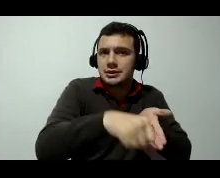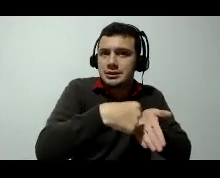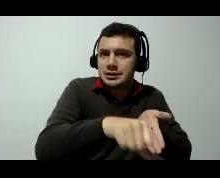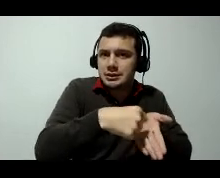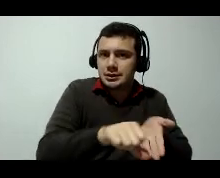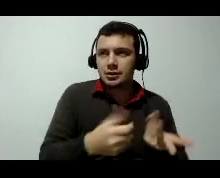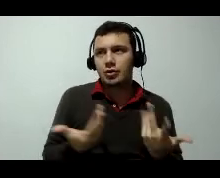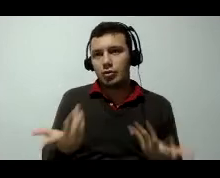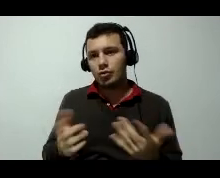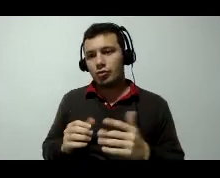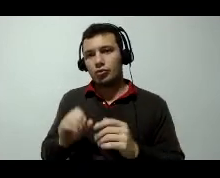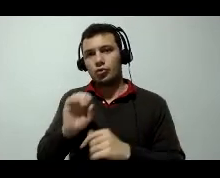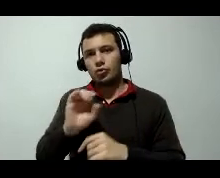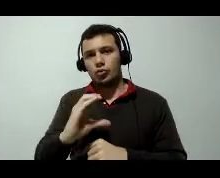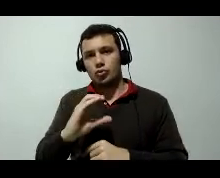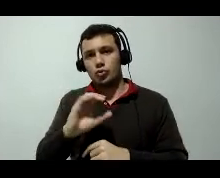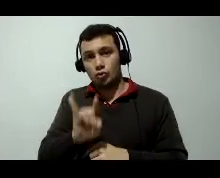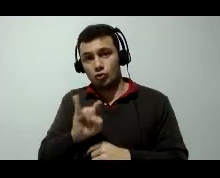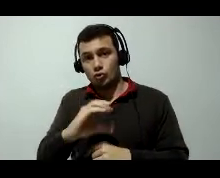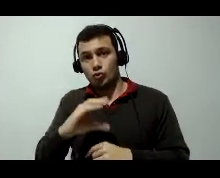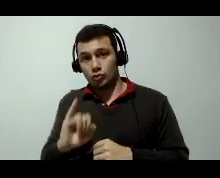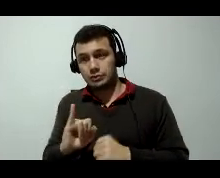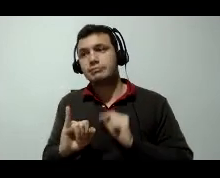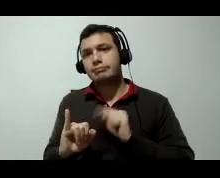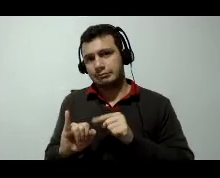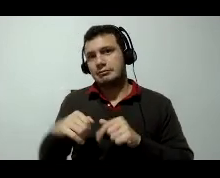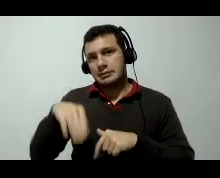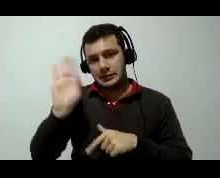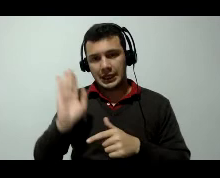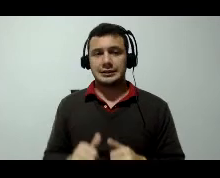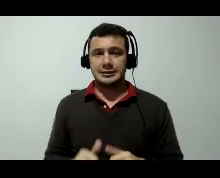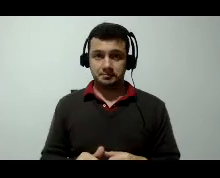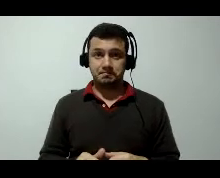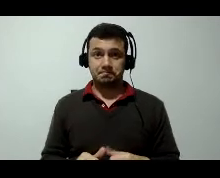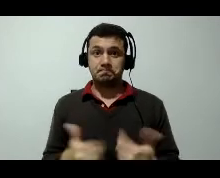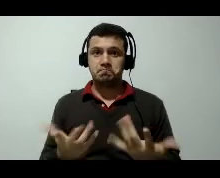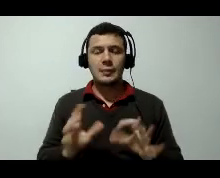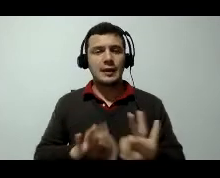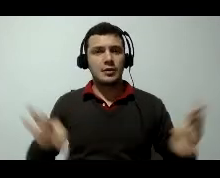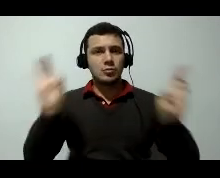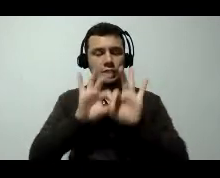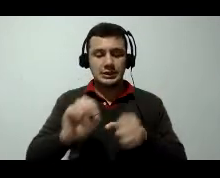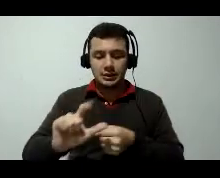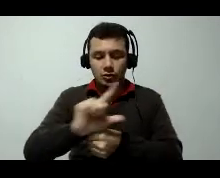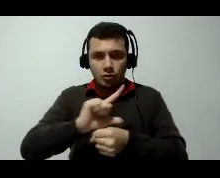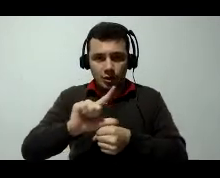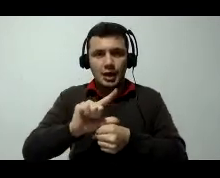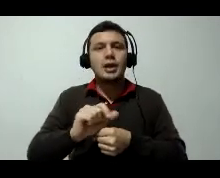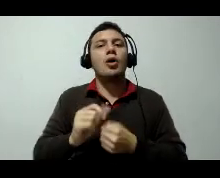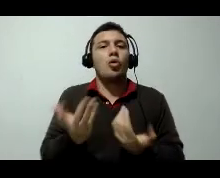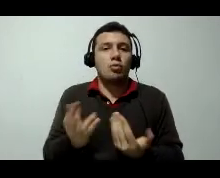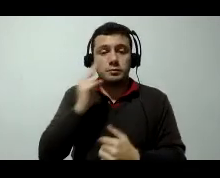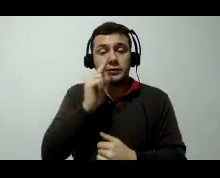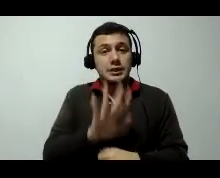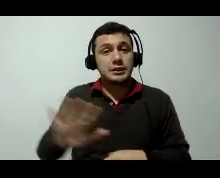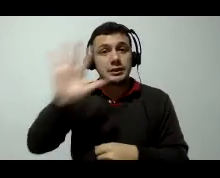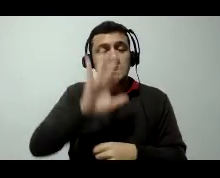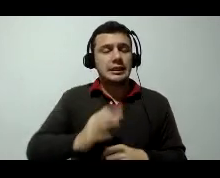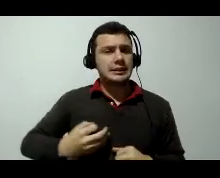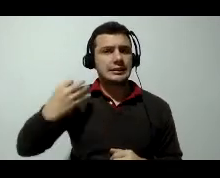salud públicas nacionales y locales. Sabemos que está saliendo mucha normatividad al respecto, todos los días